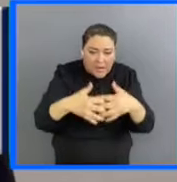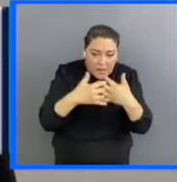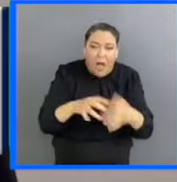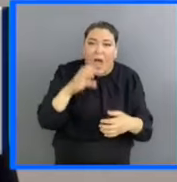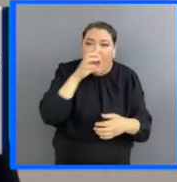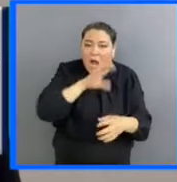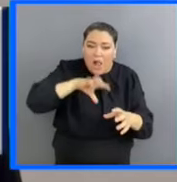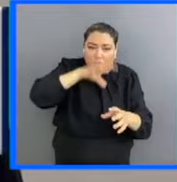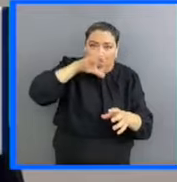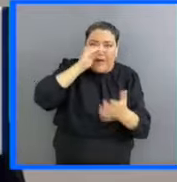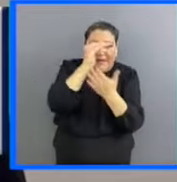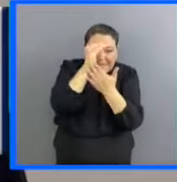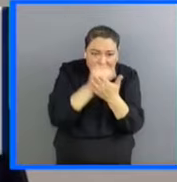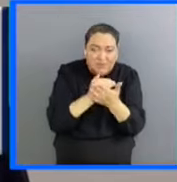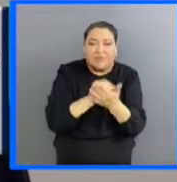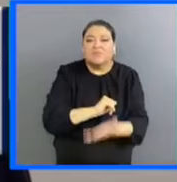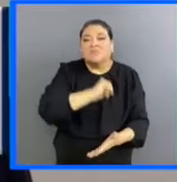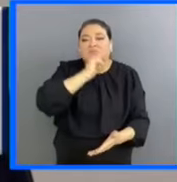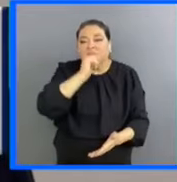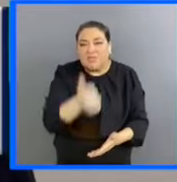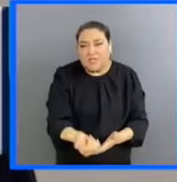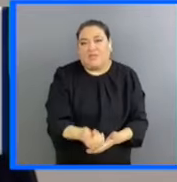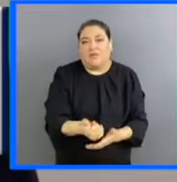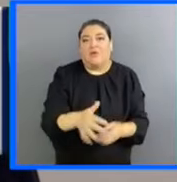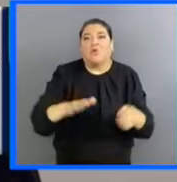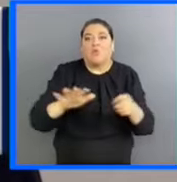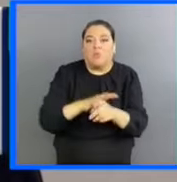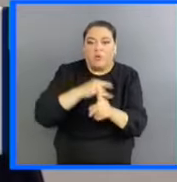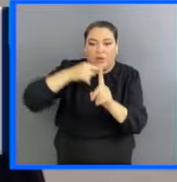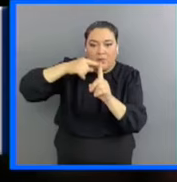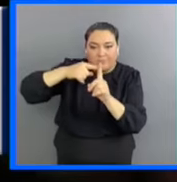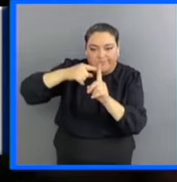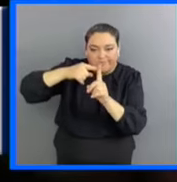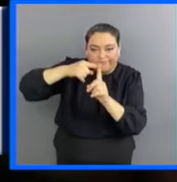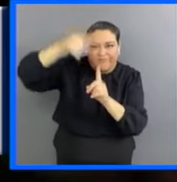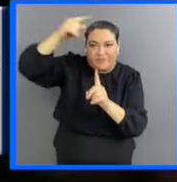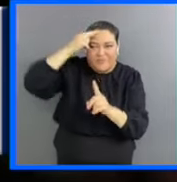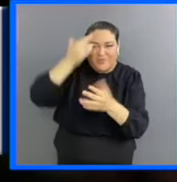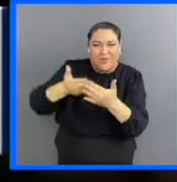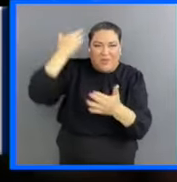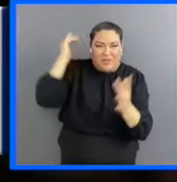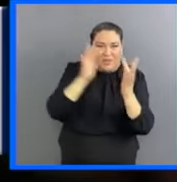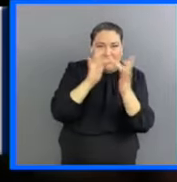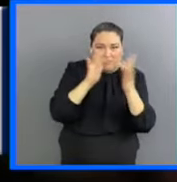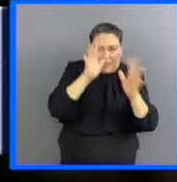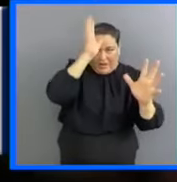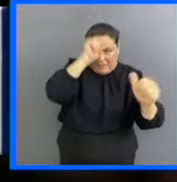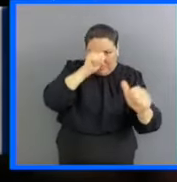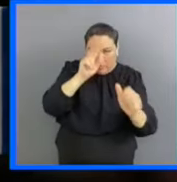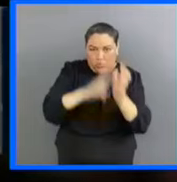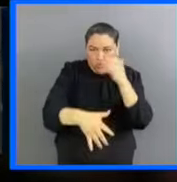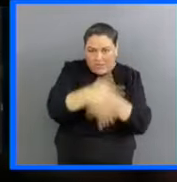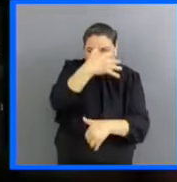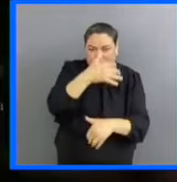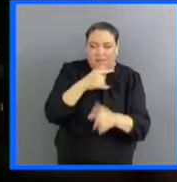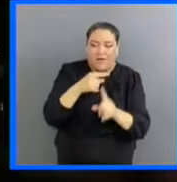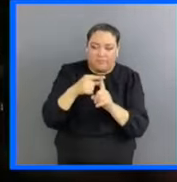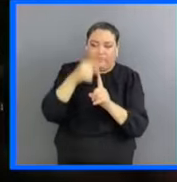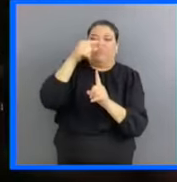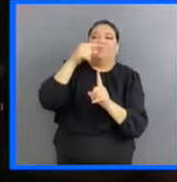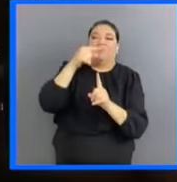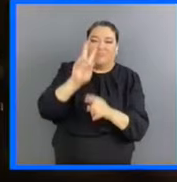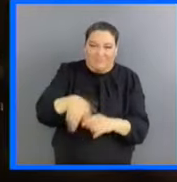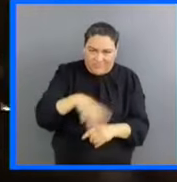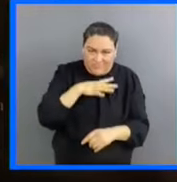contaminantes que llevó a rebasar el límite establecido en el Acuerdo de París de 2015. Además, advirtió que mientras la temperatura